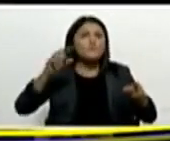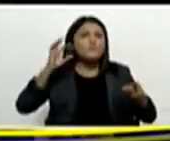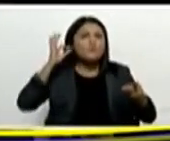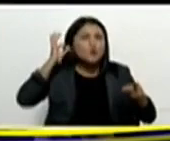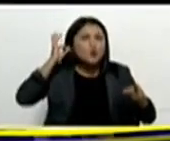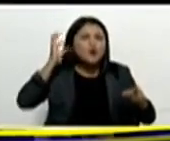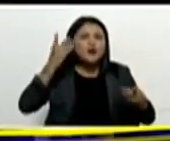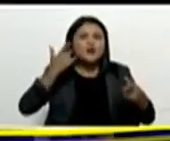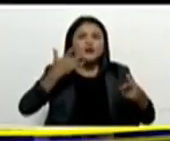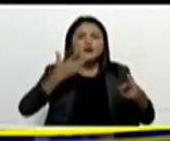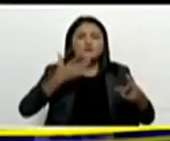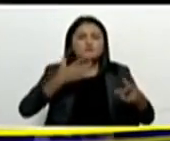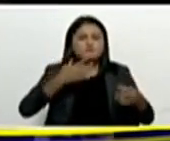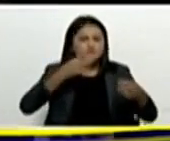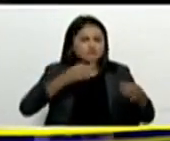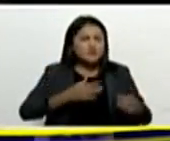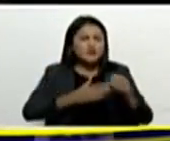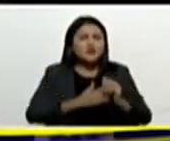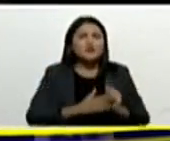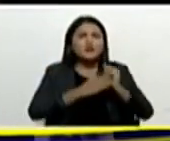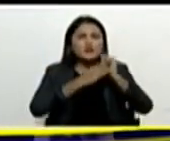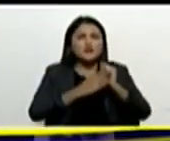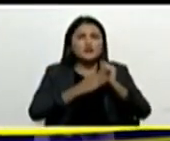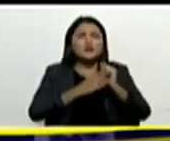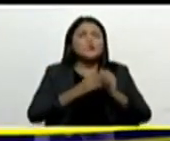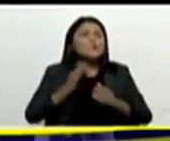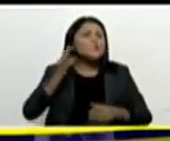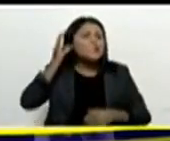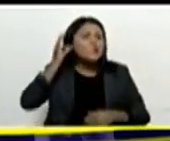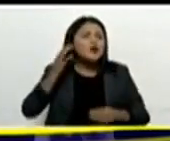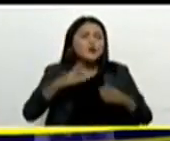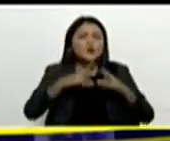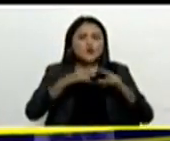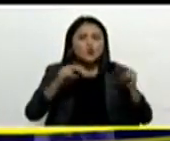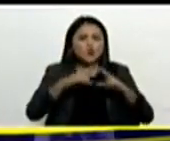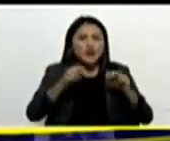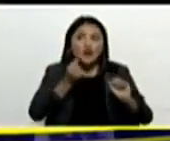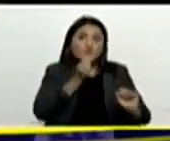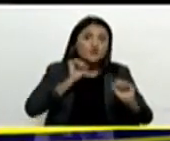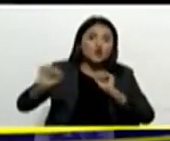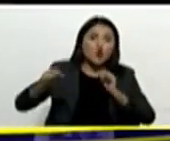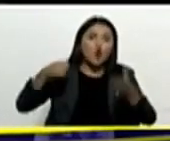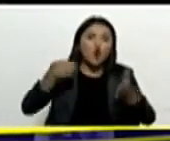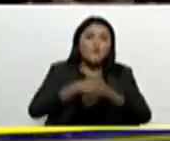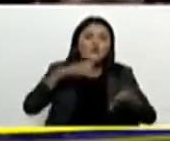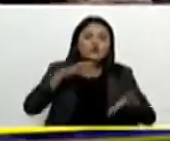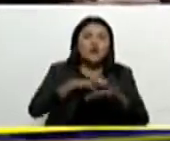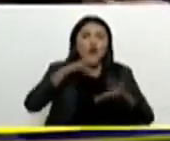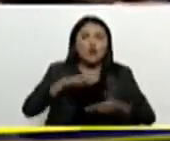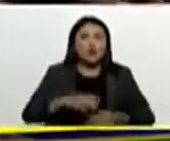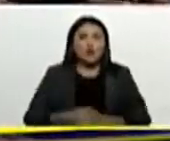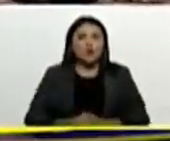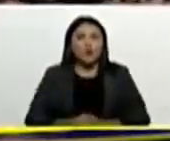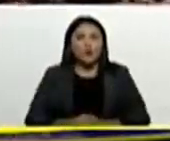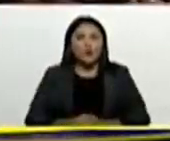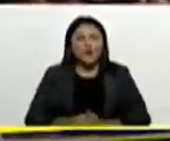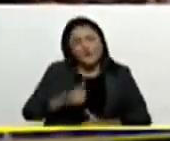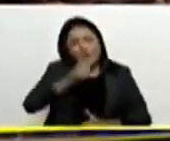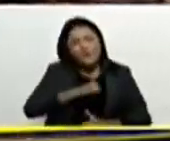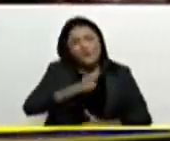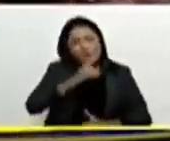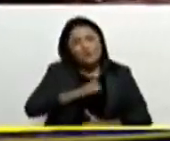como la presidenta Xiomara Castro en Honduras, que revirtió un golpe de Estado, con la